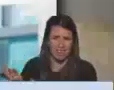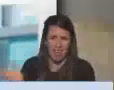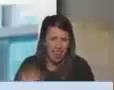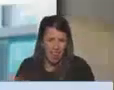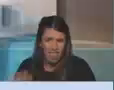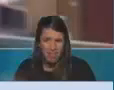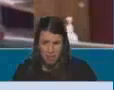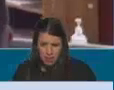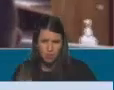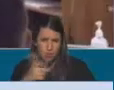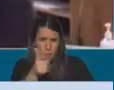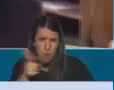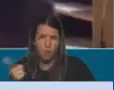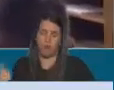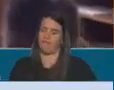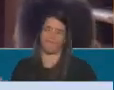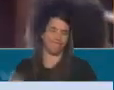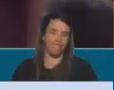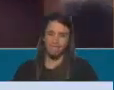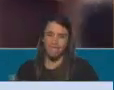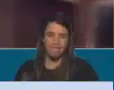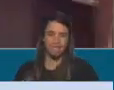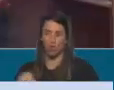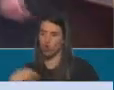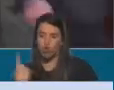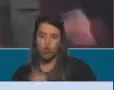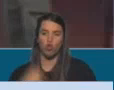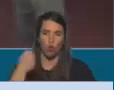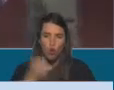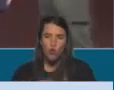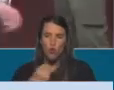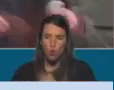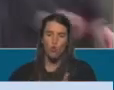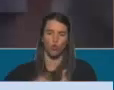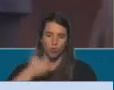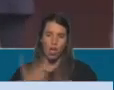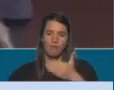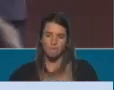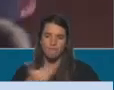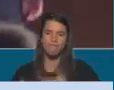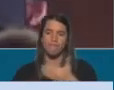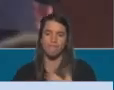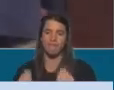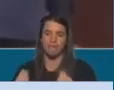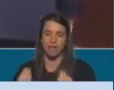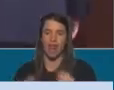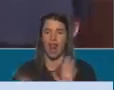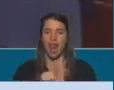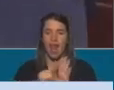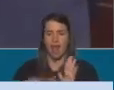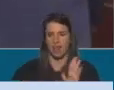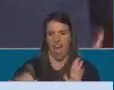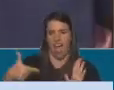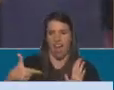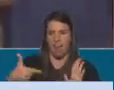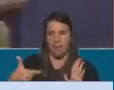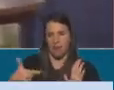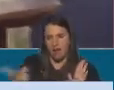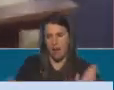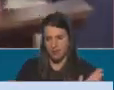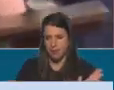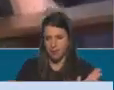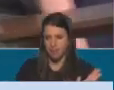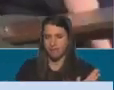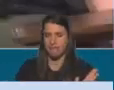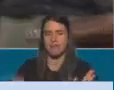¿no? Nos mantendremos en la lucha contra, bueno, ahí decía, lo que tiene que ver con la tenencia de armas y demás, que Biden se posiciona